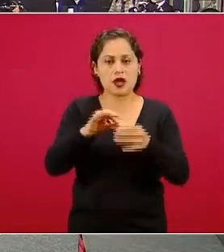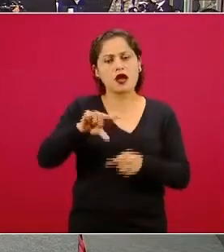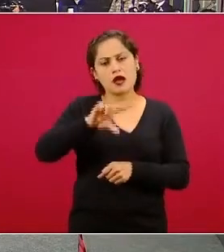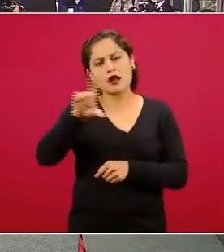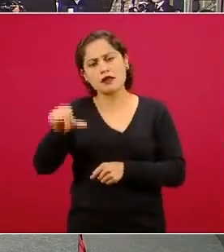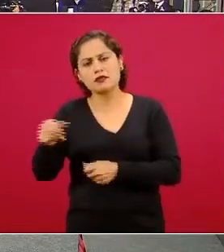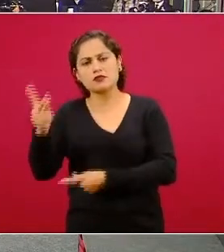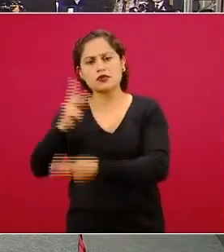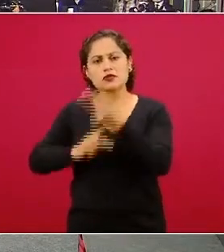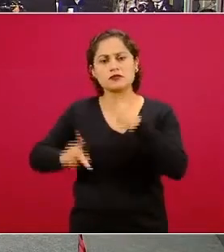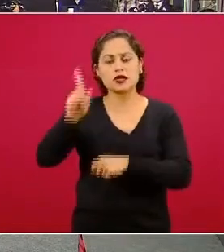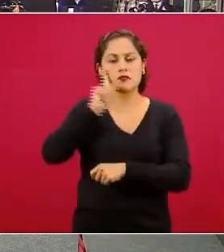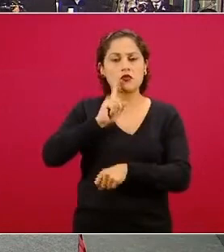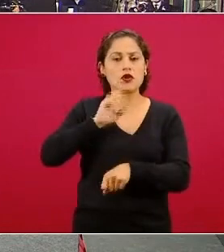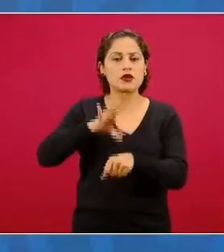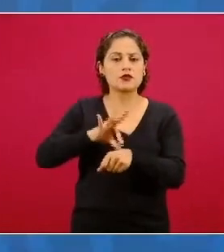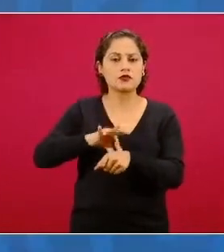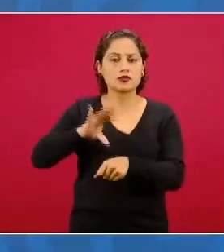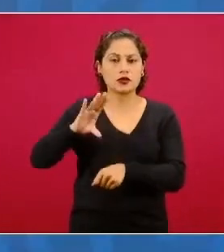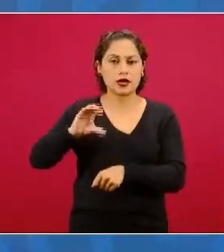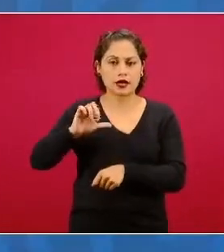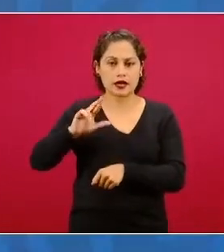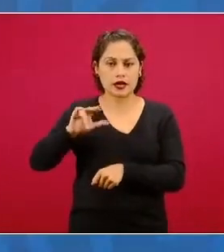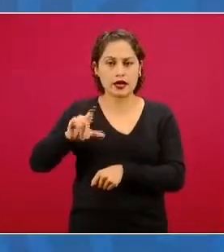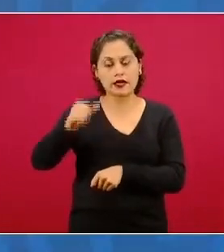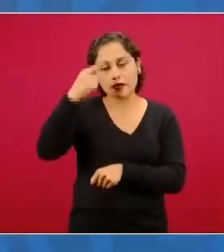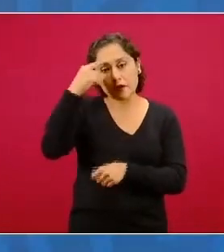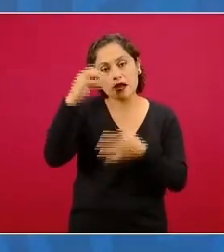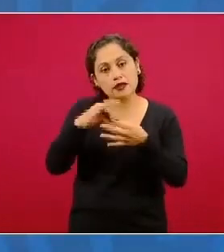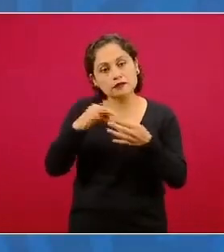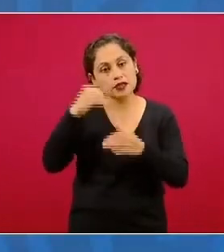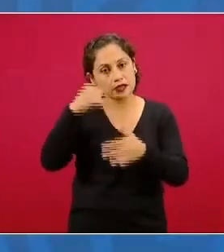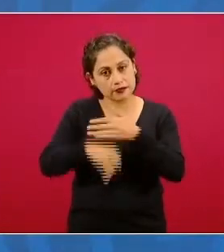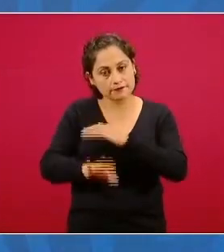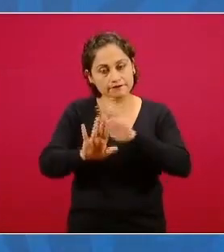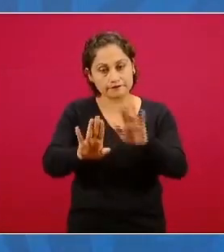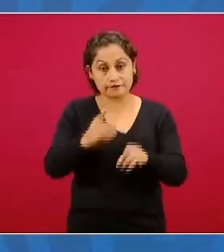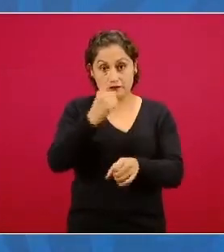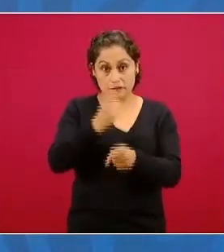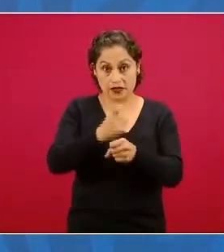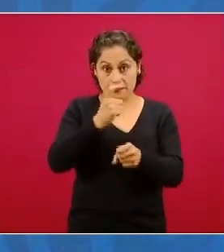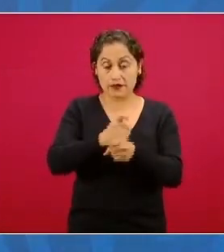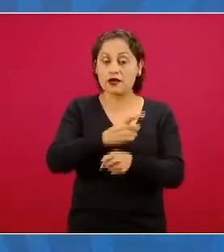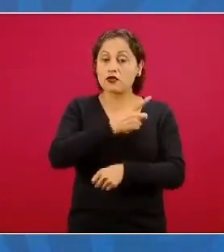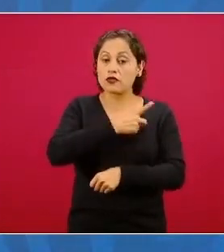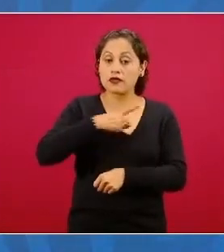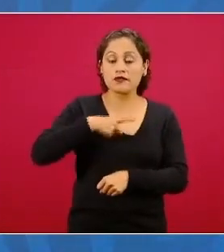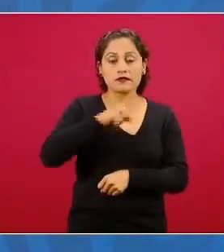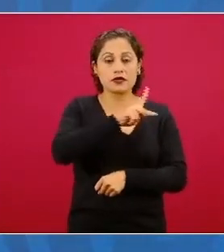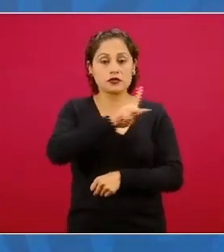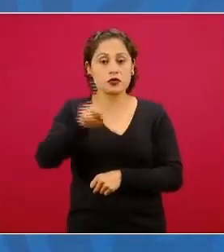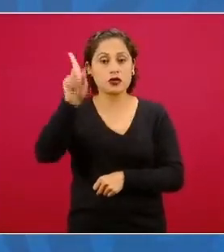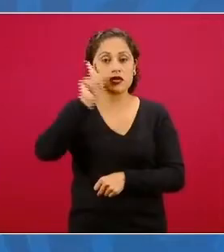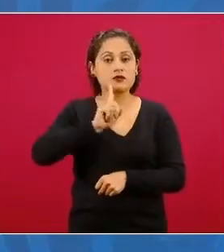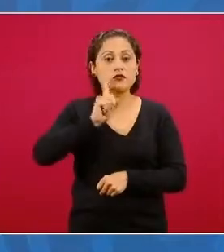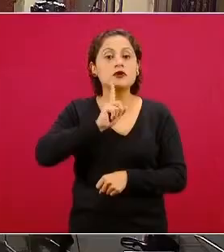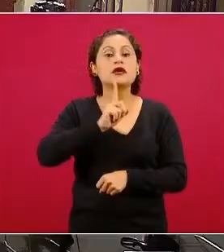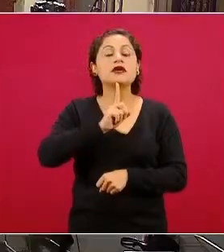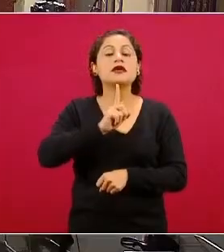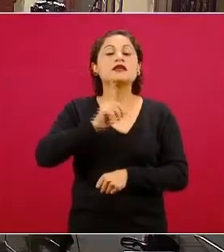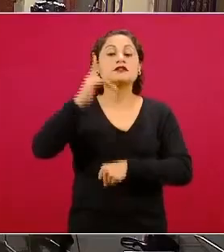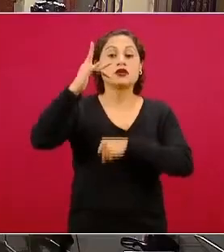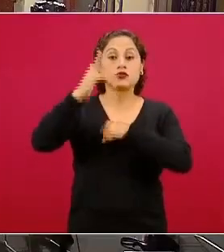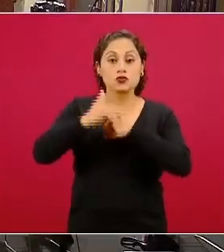vendrá la doctora Carla Berdichevsky a comentarnos del programa. Lo primero es la autoexploración mamaria. Todas las mujeres es